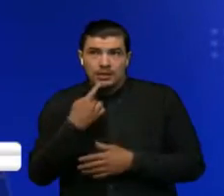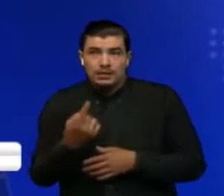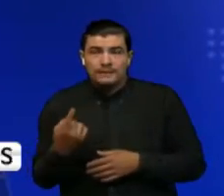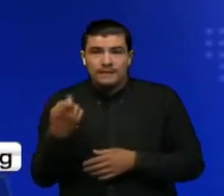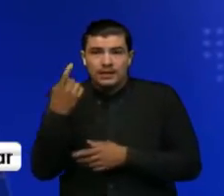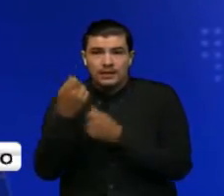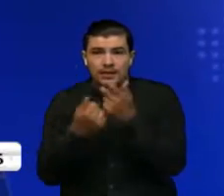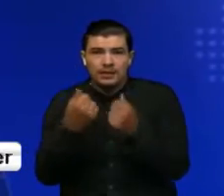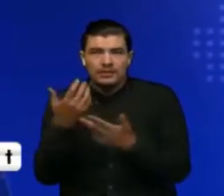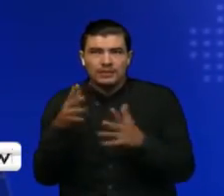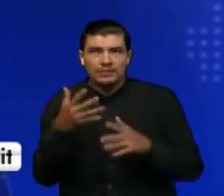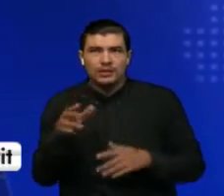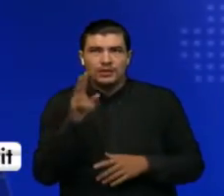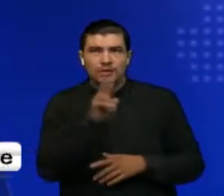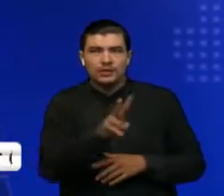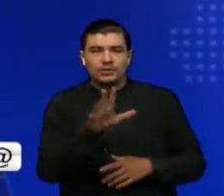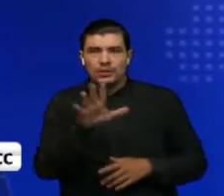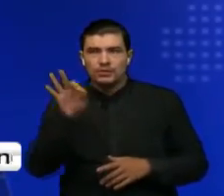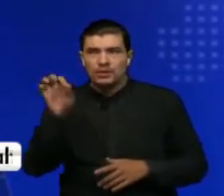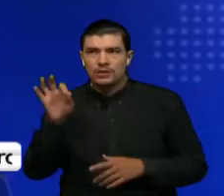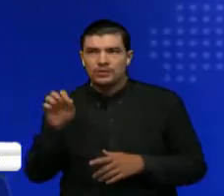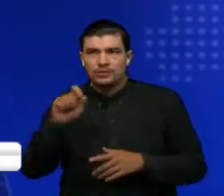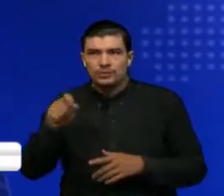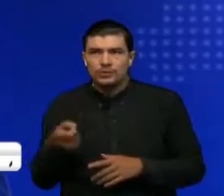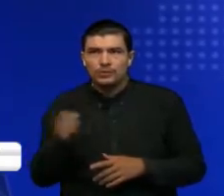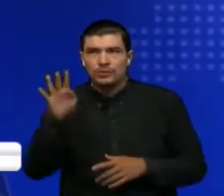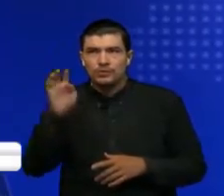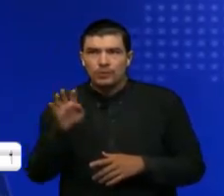estimado en 258,9 billones de pesos